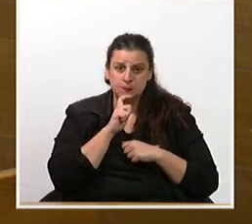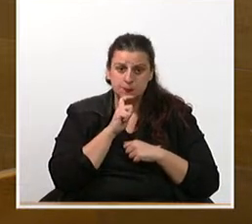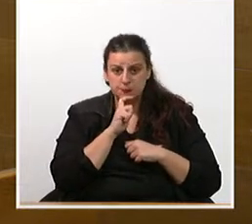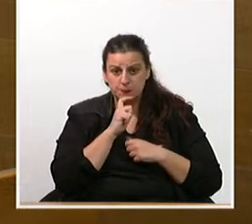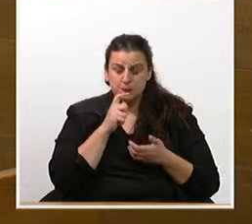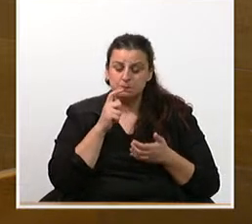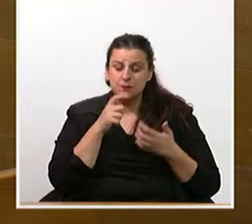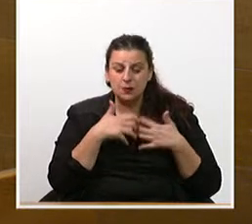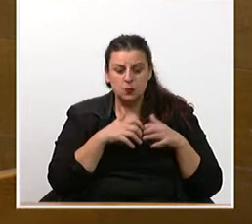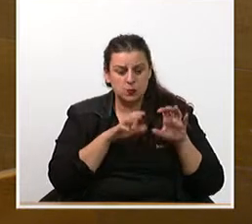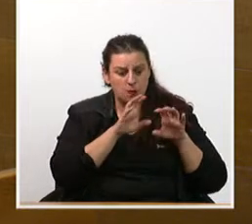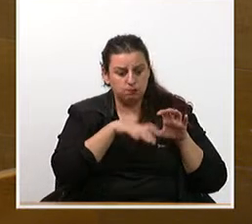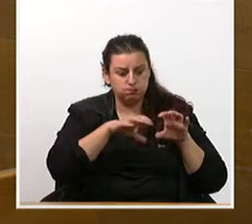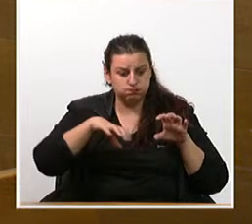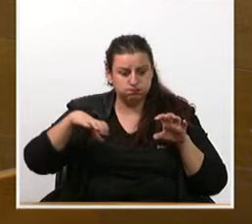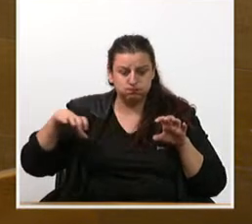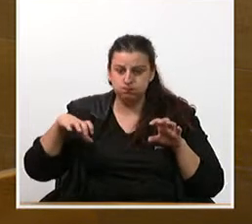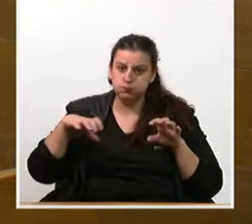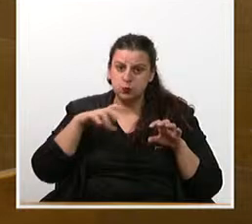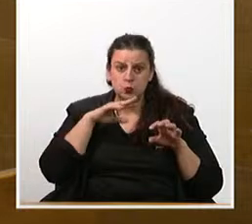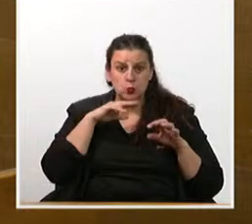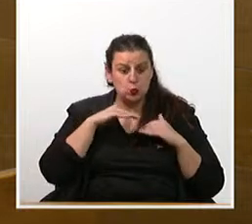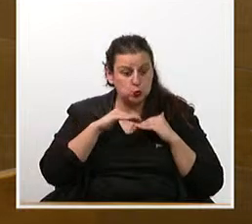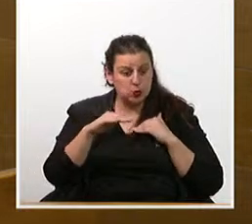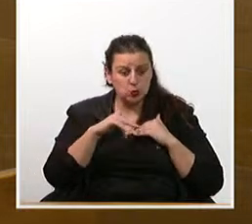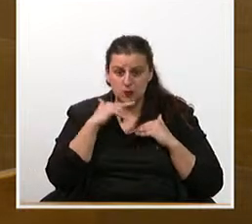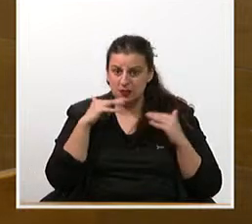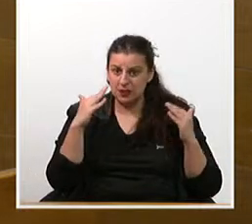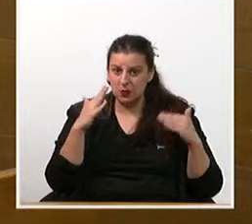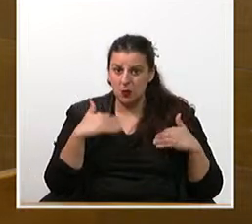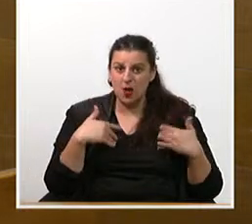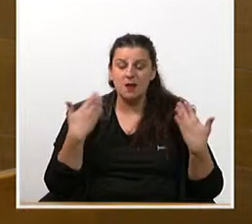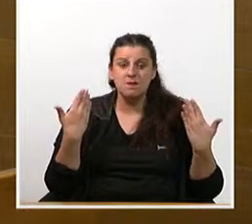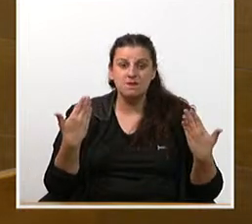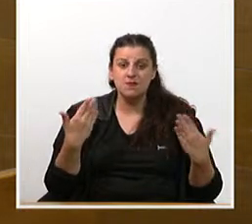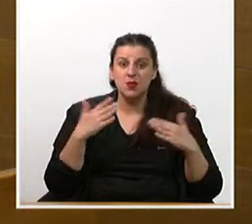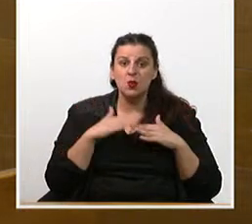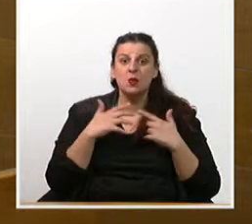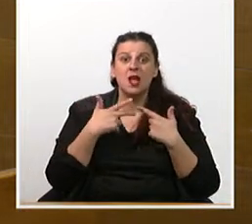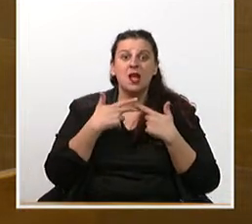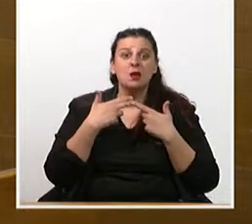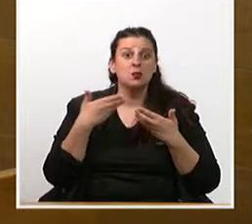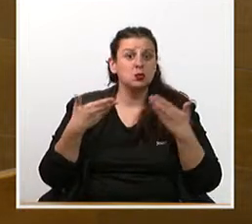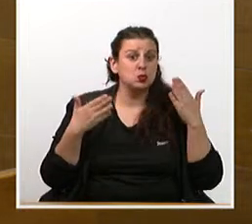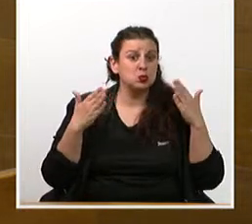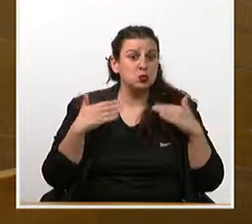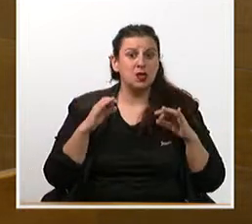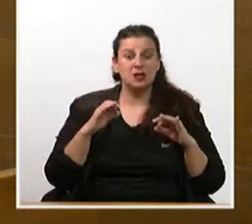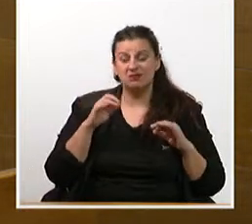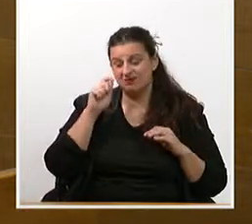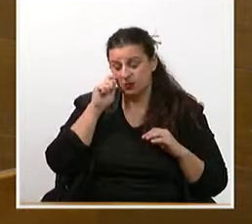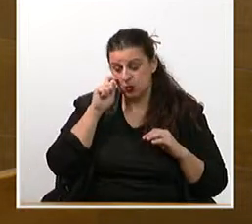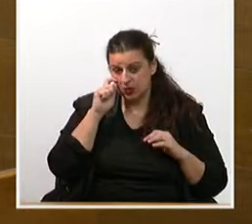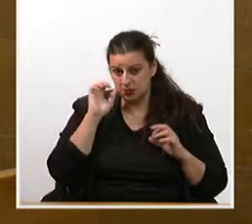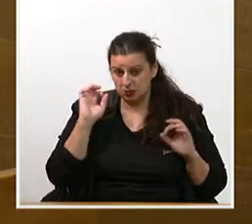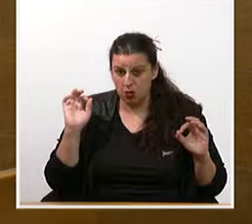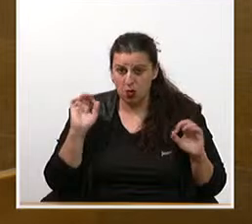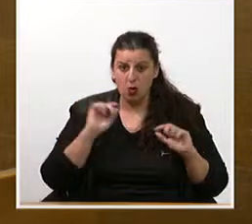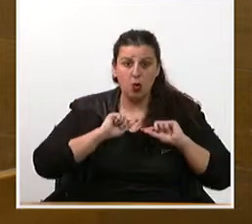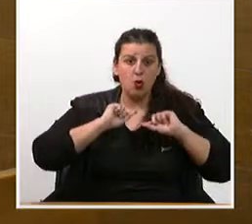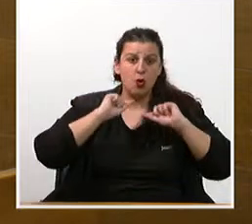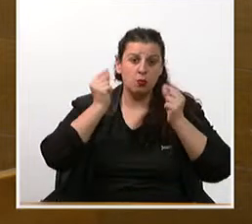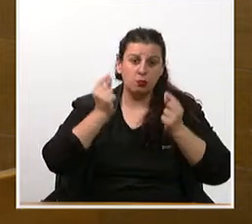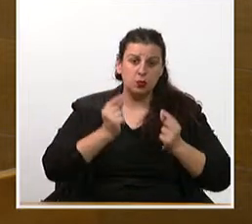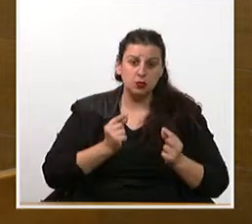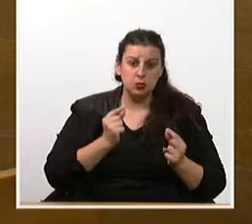industrial de la comunidad valenciana o un impuesto Injusto en la actividad turística o un presupuesto en turismo con